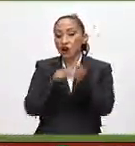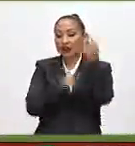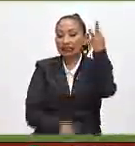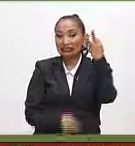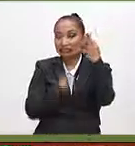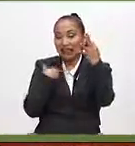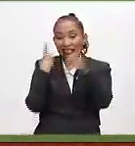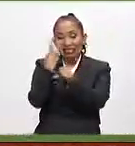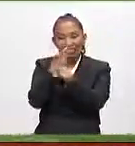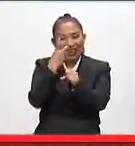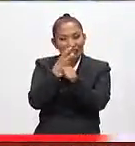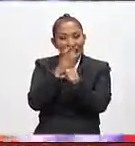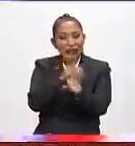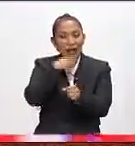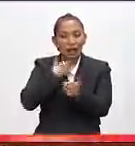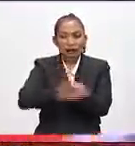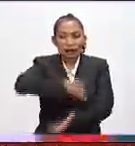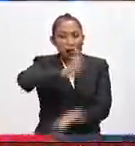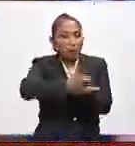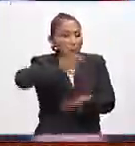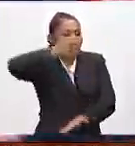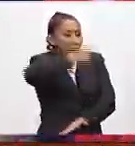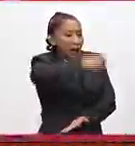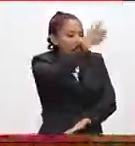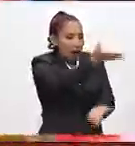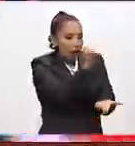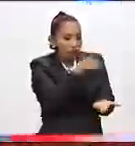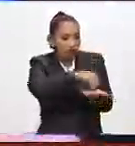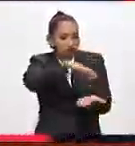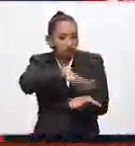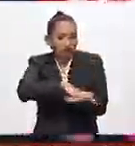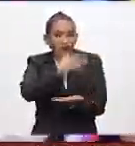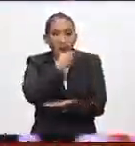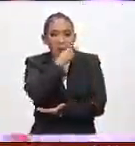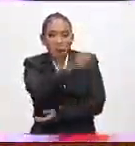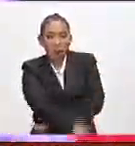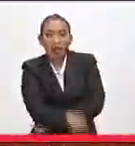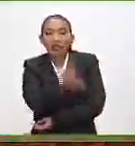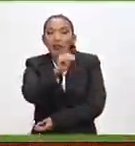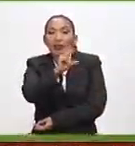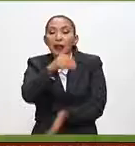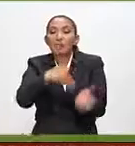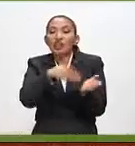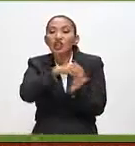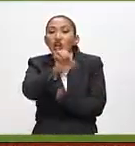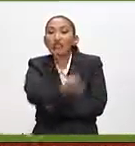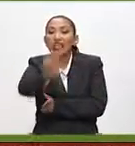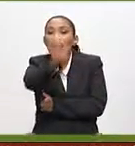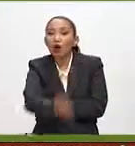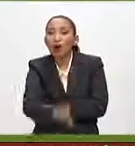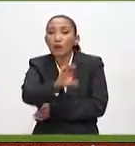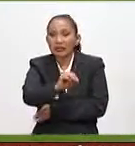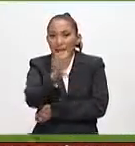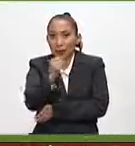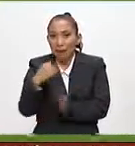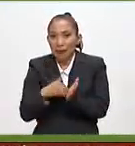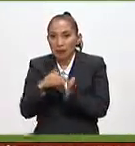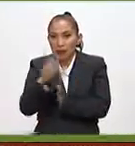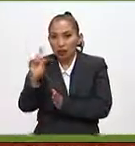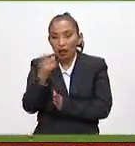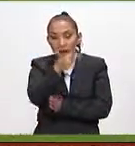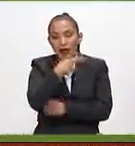Recordemos que es la tercera transacción más cara en la historia de este deporte, con 90 millones de euros, 99 millones de dólares.